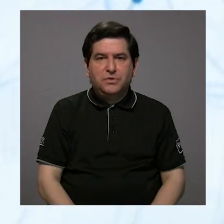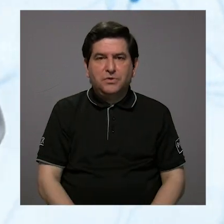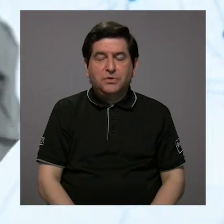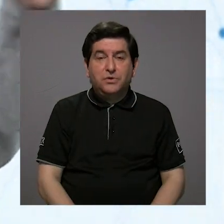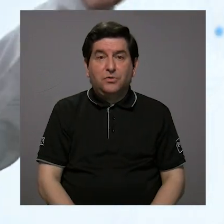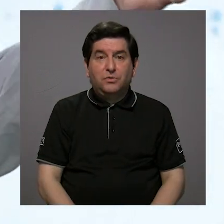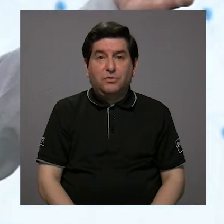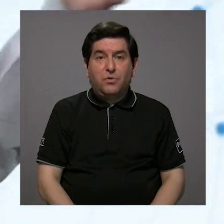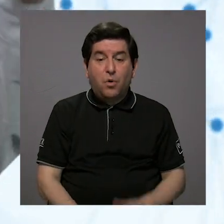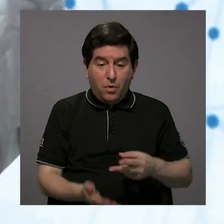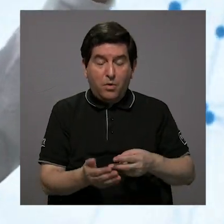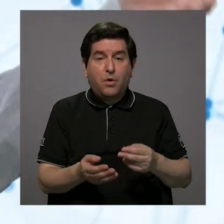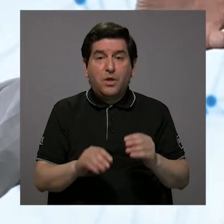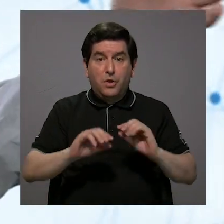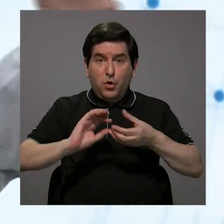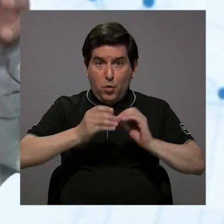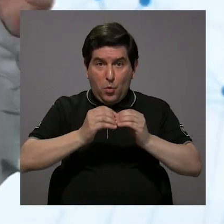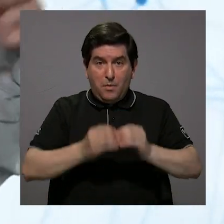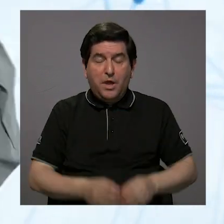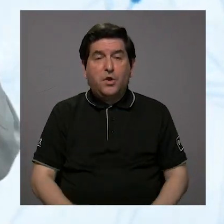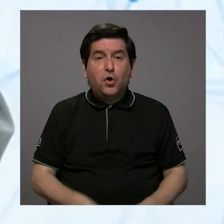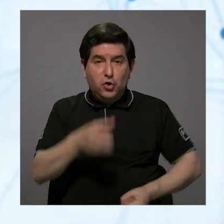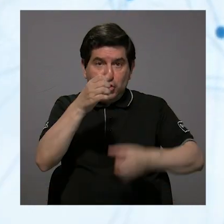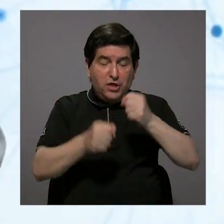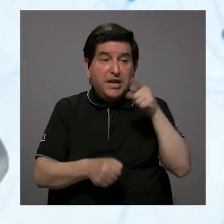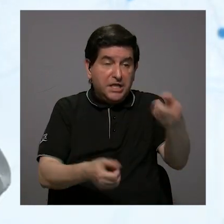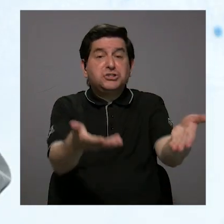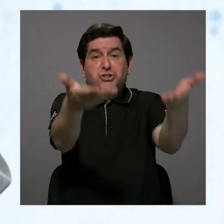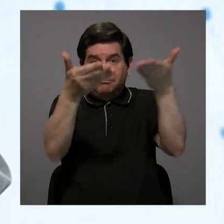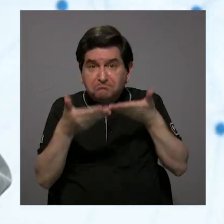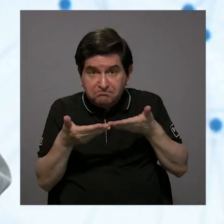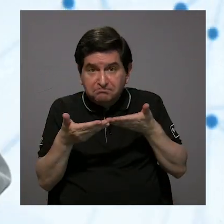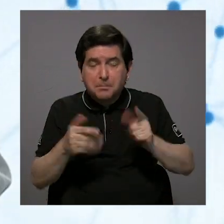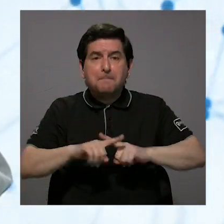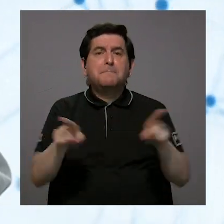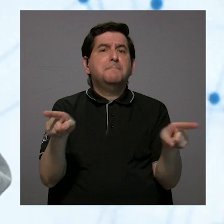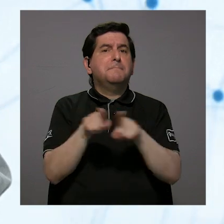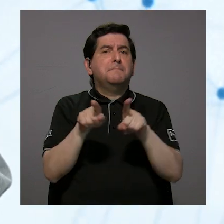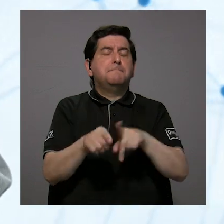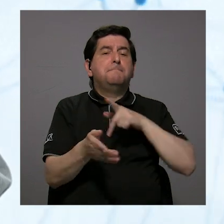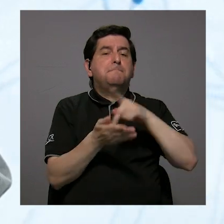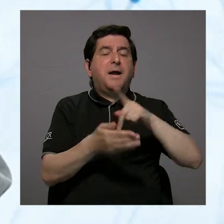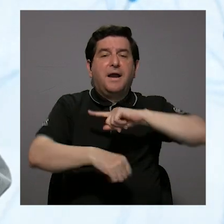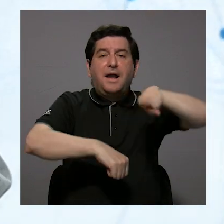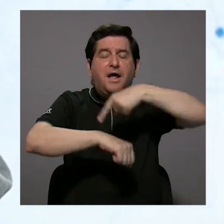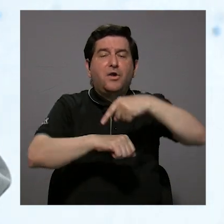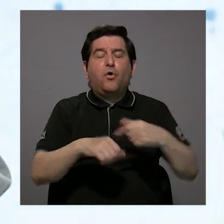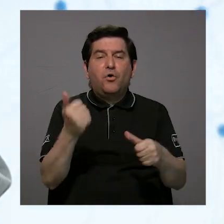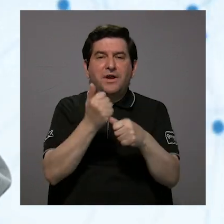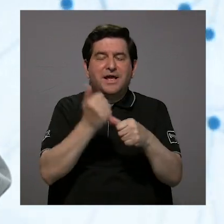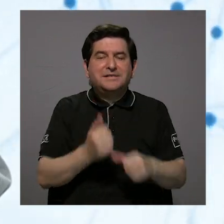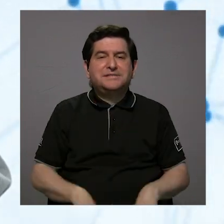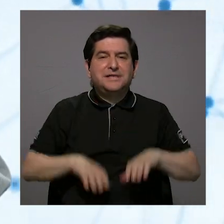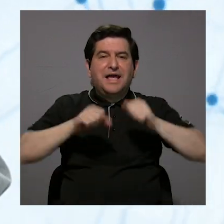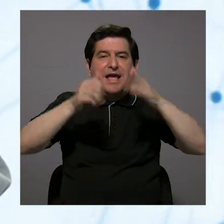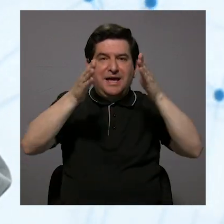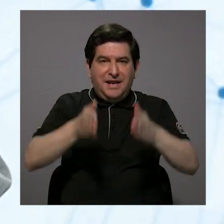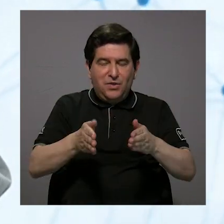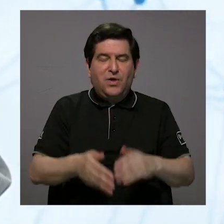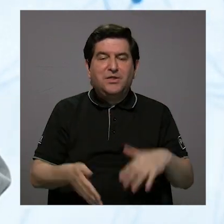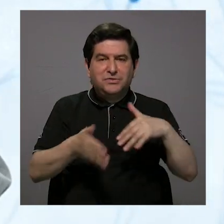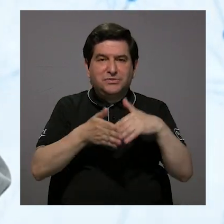una cantidad de leche importante que se necesitaba, pues lo aportaron ellos, pero también para pagar horas asistente graduado